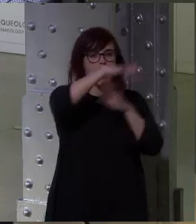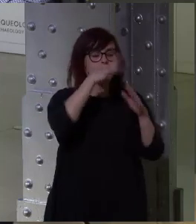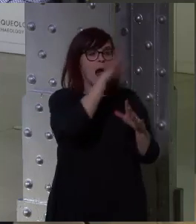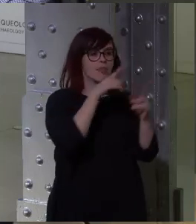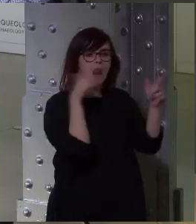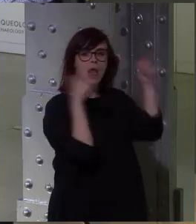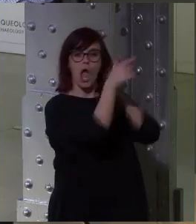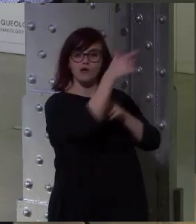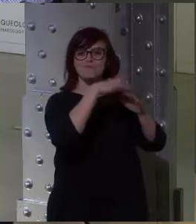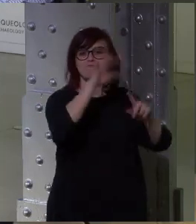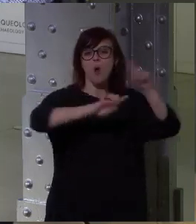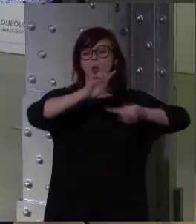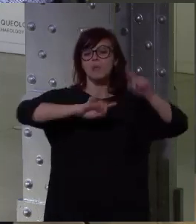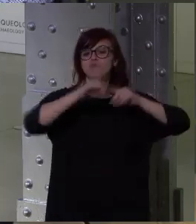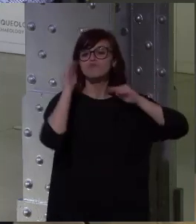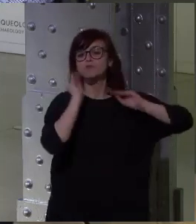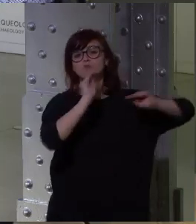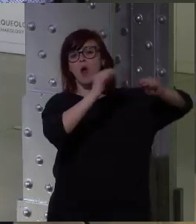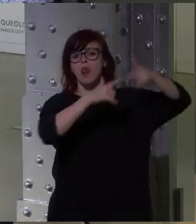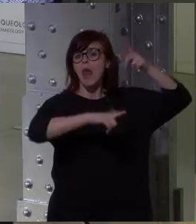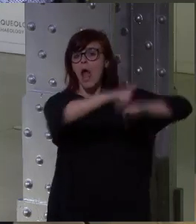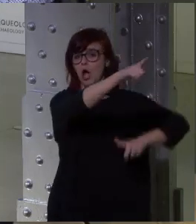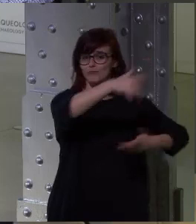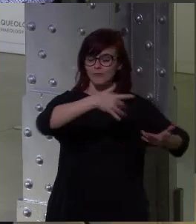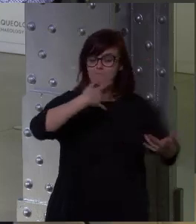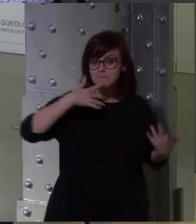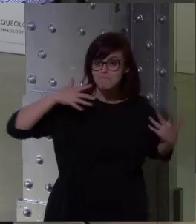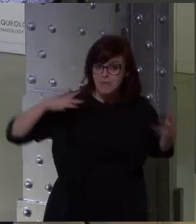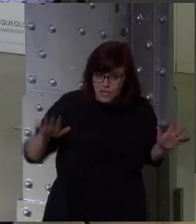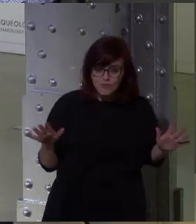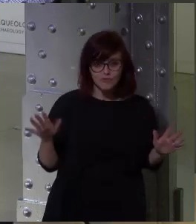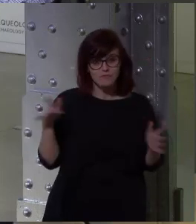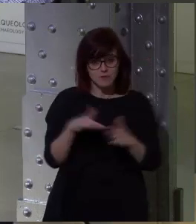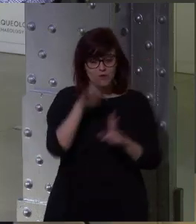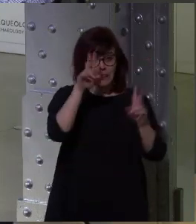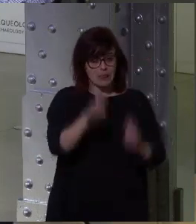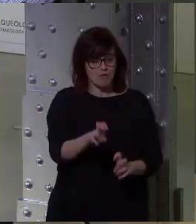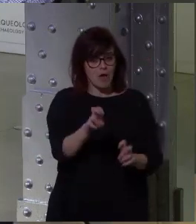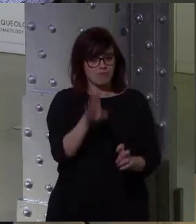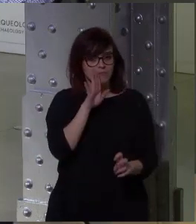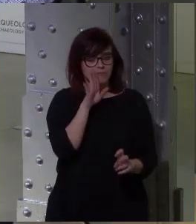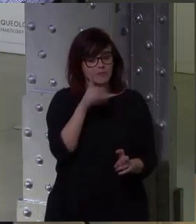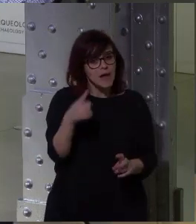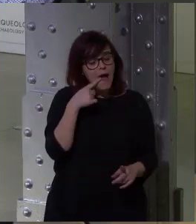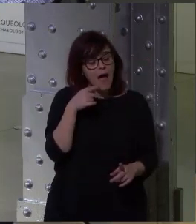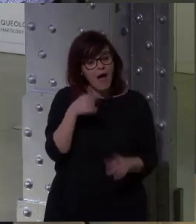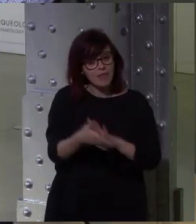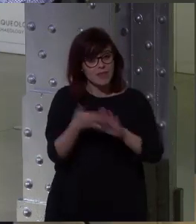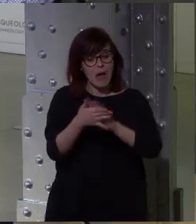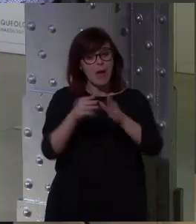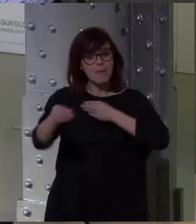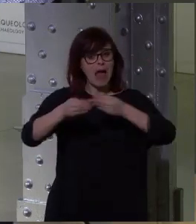parece como que los problemas de los océanos son algo muy lejano, pero claramente uno de los temas que has apuntado,